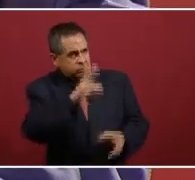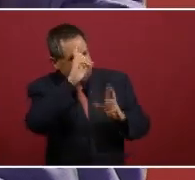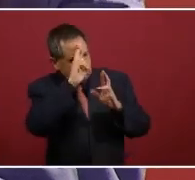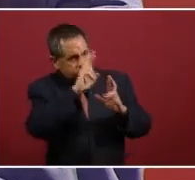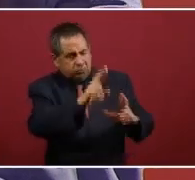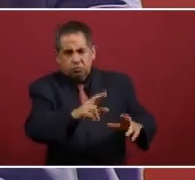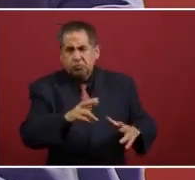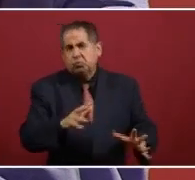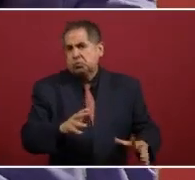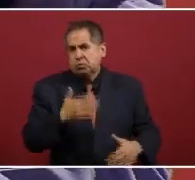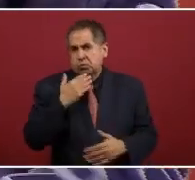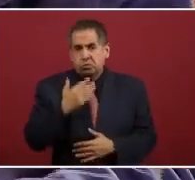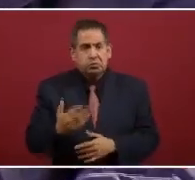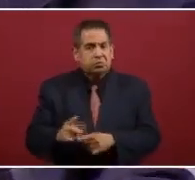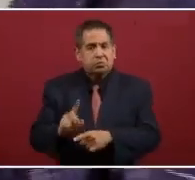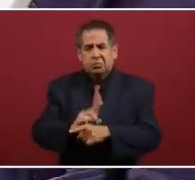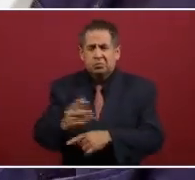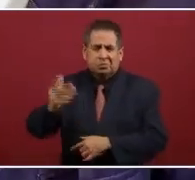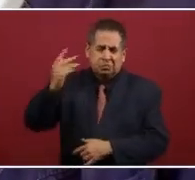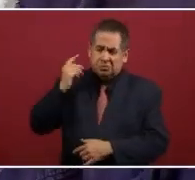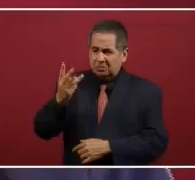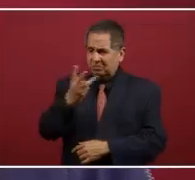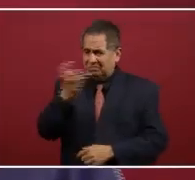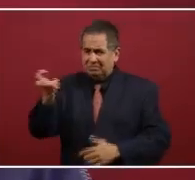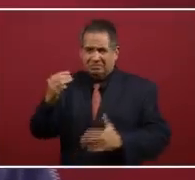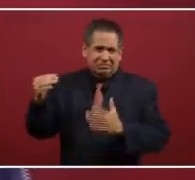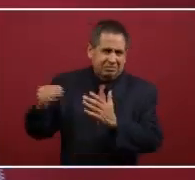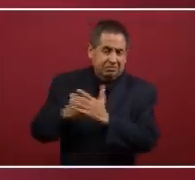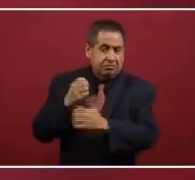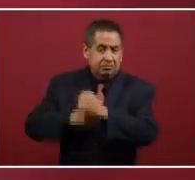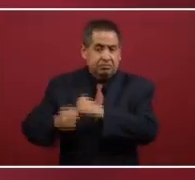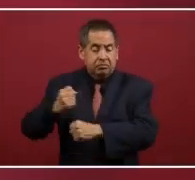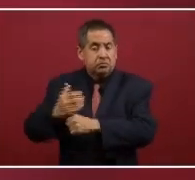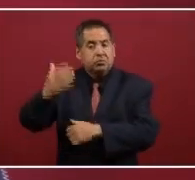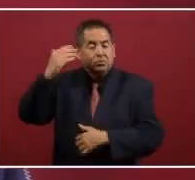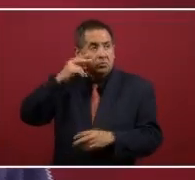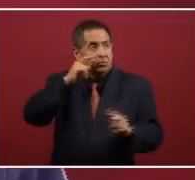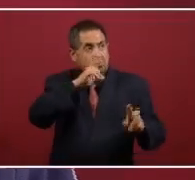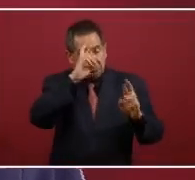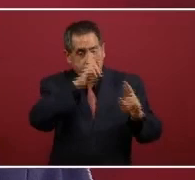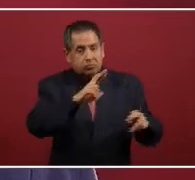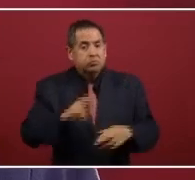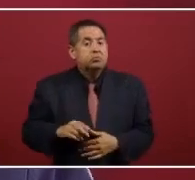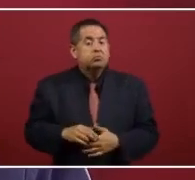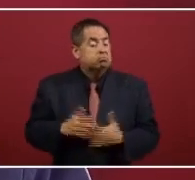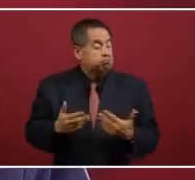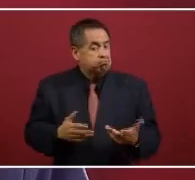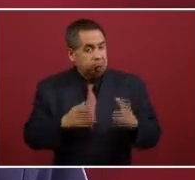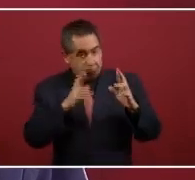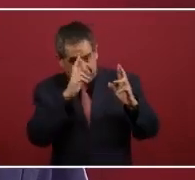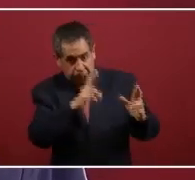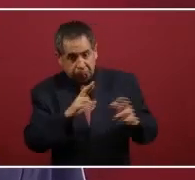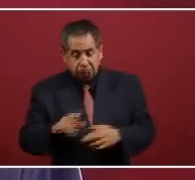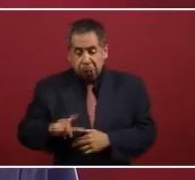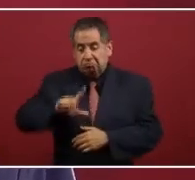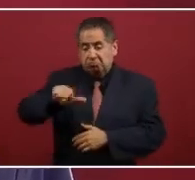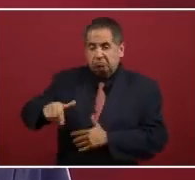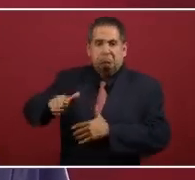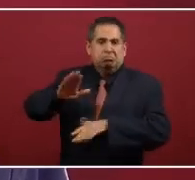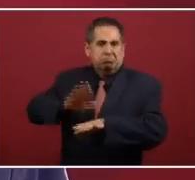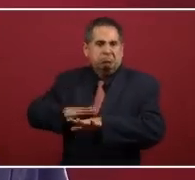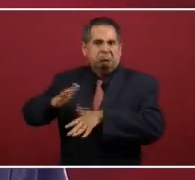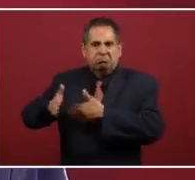hace 300.000 años. Y fue solo con el advenimiento de la modernidad materialista,